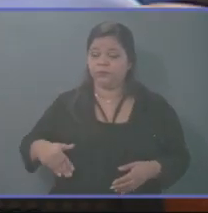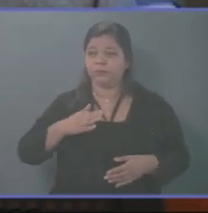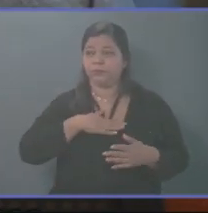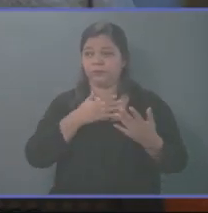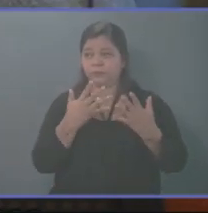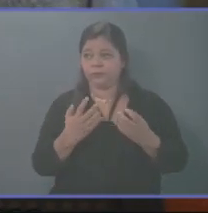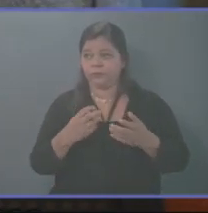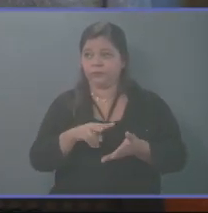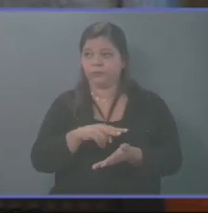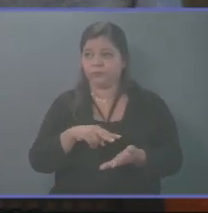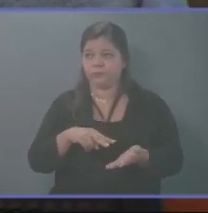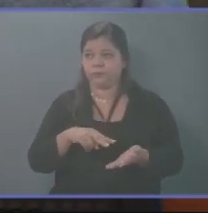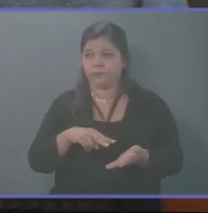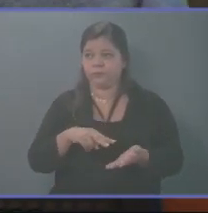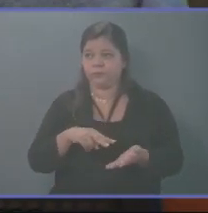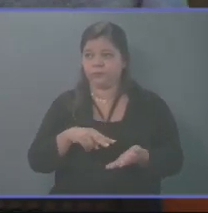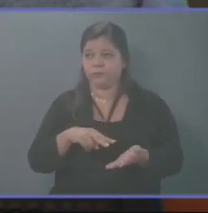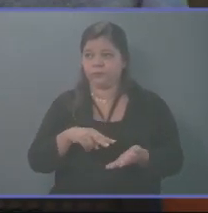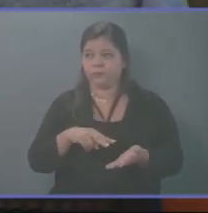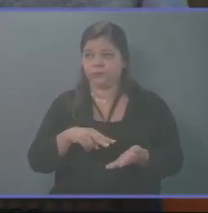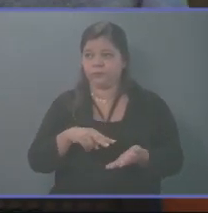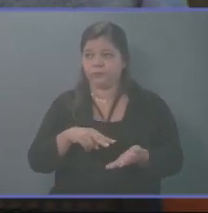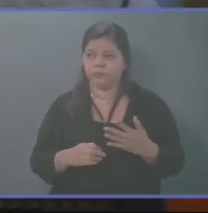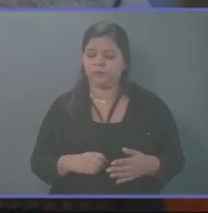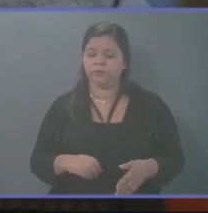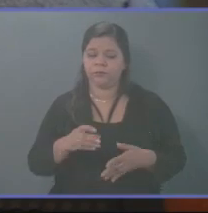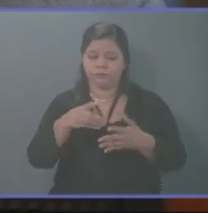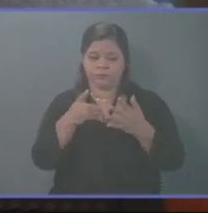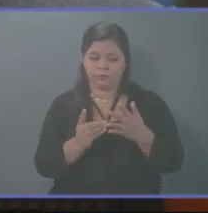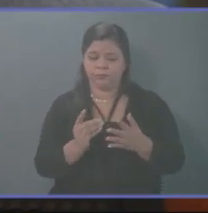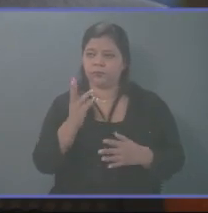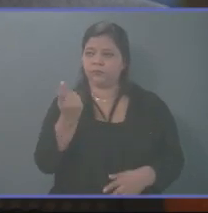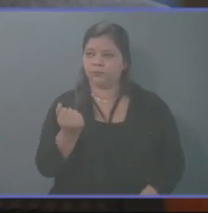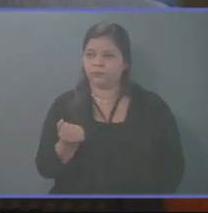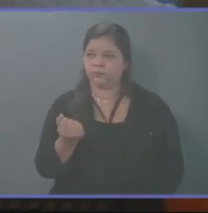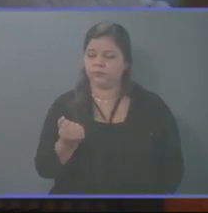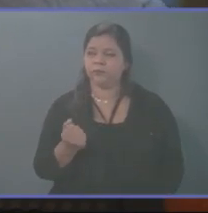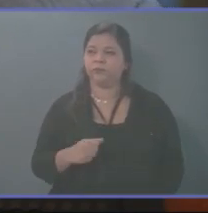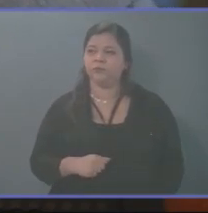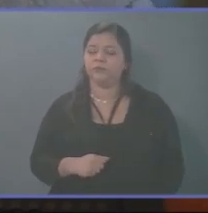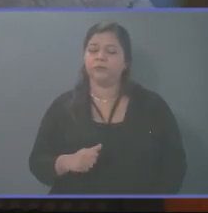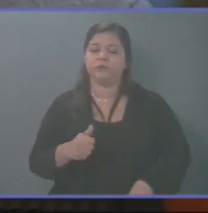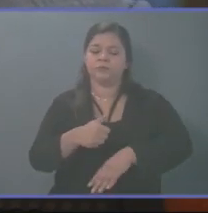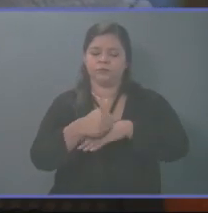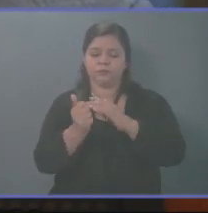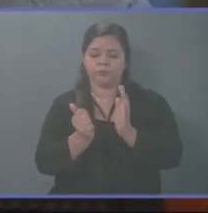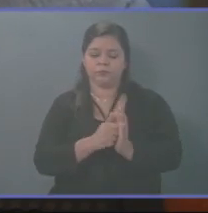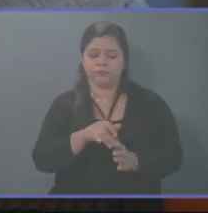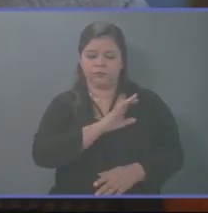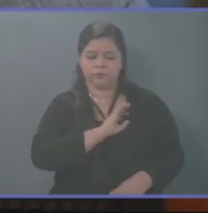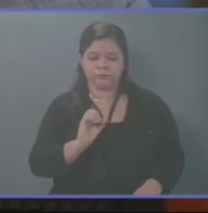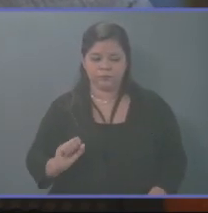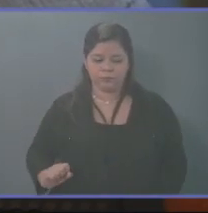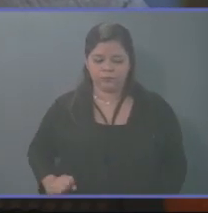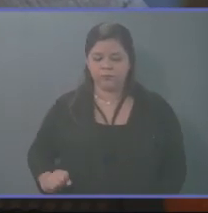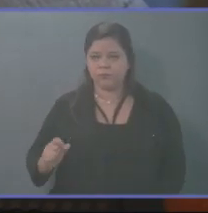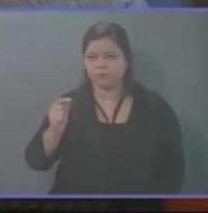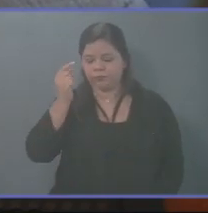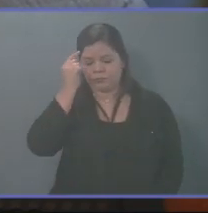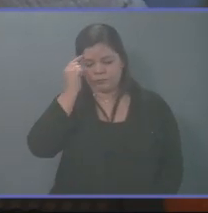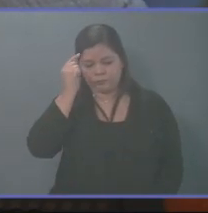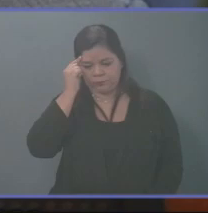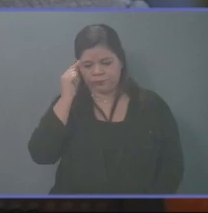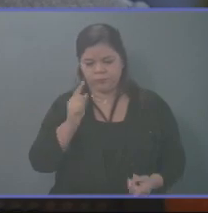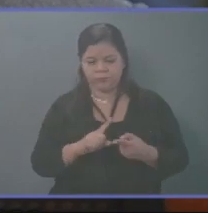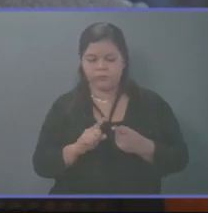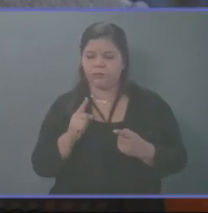pasar a leer el decreto. Gracias. Decreto número. La Asamblea Legislativa de la República de El Salvador, considerando,